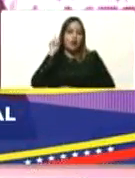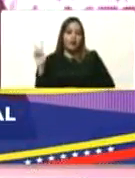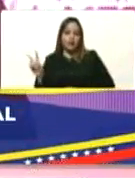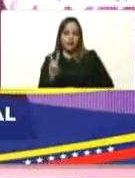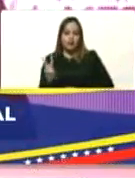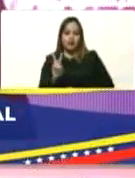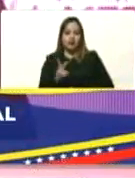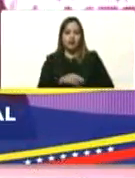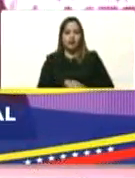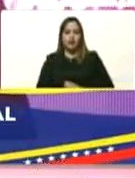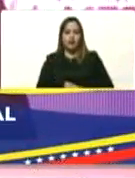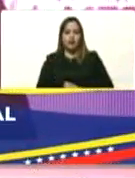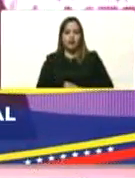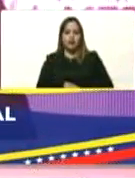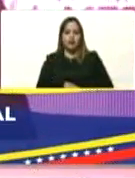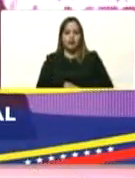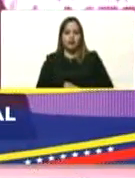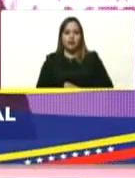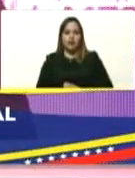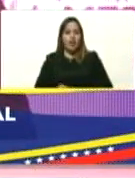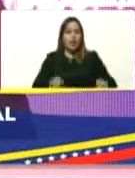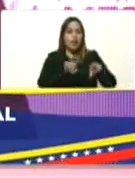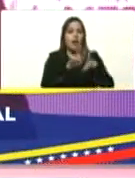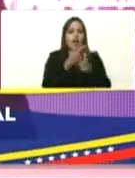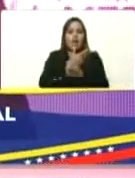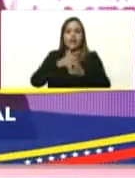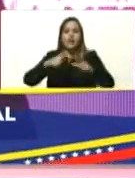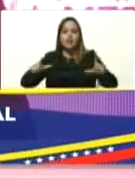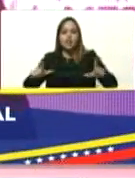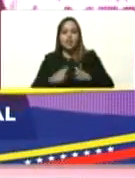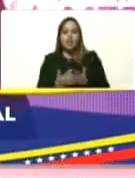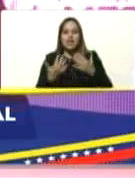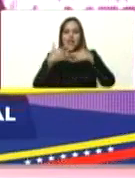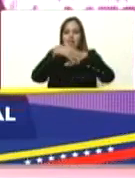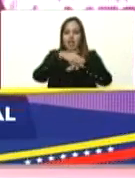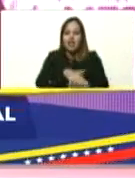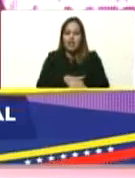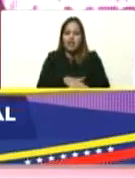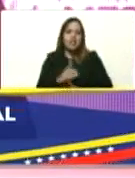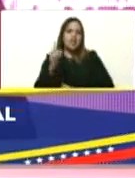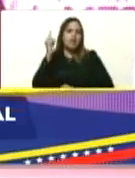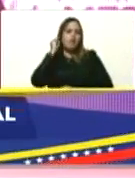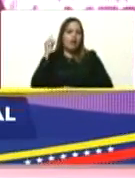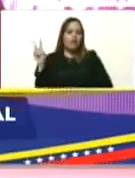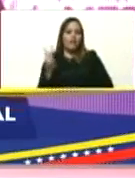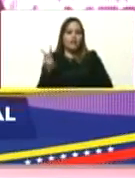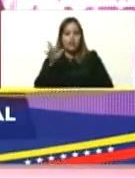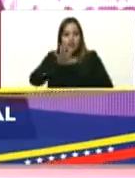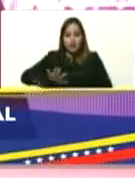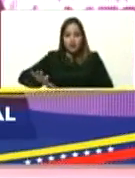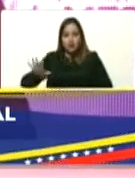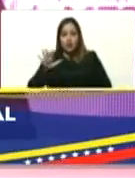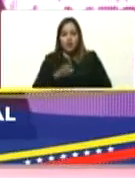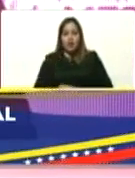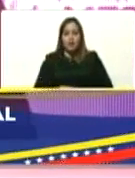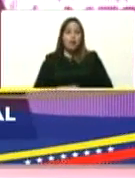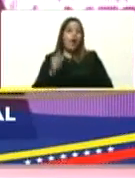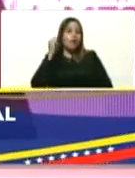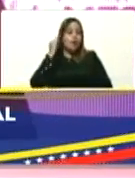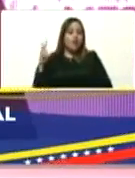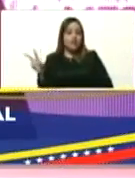venezolana. Se trata de la liberación integral de la mujer venezolana para que la